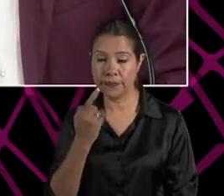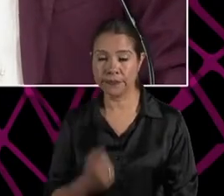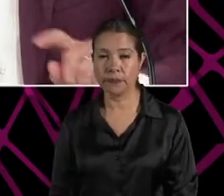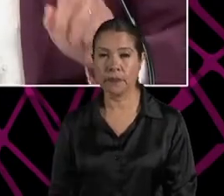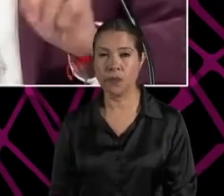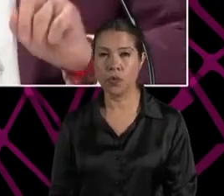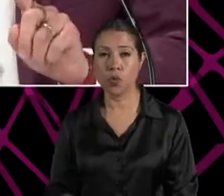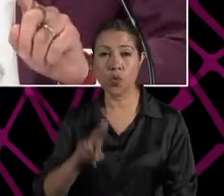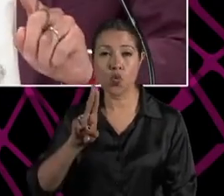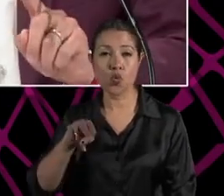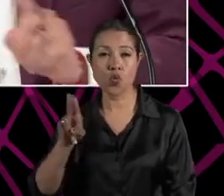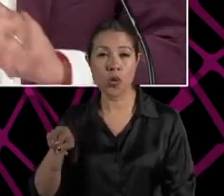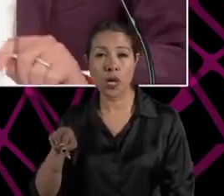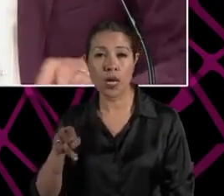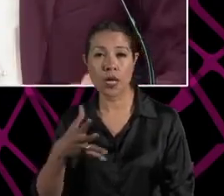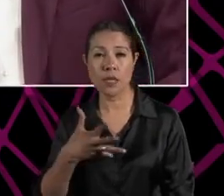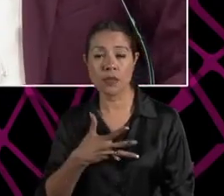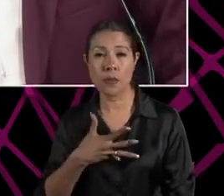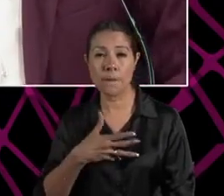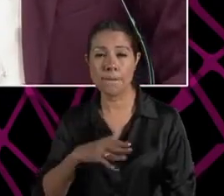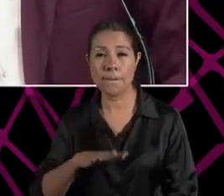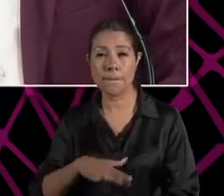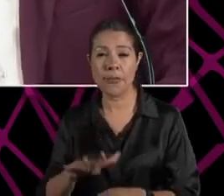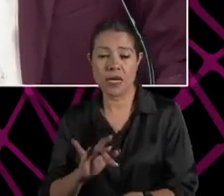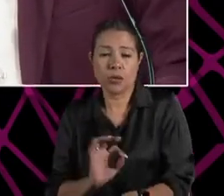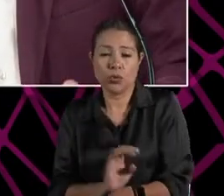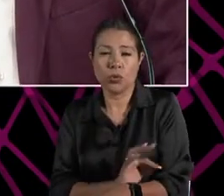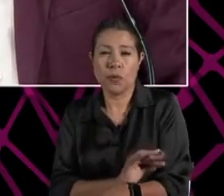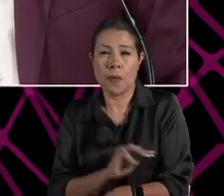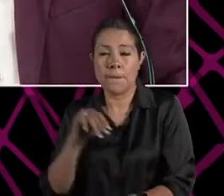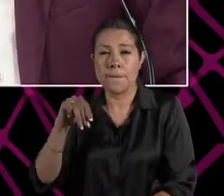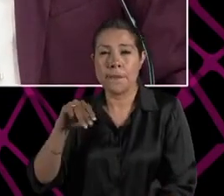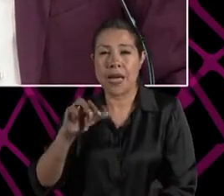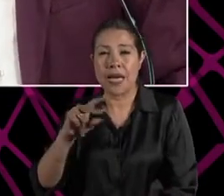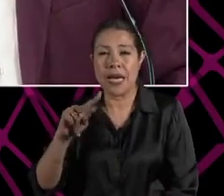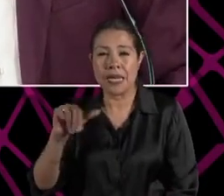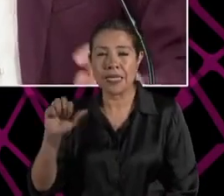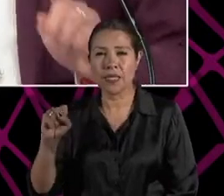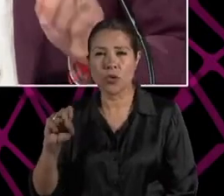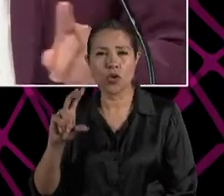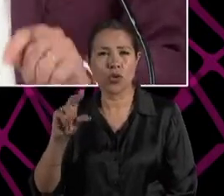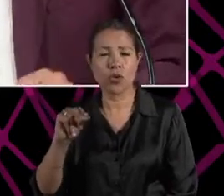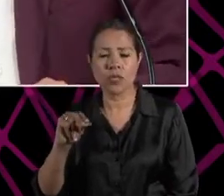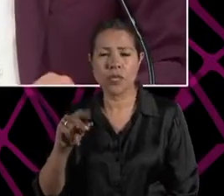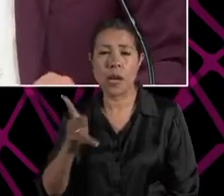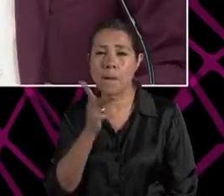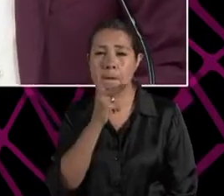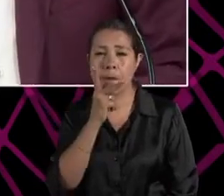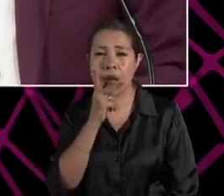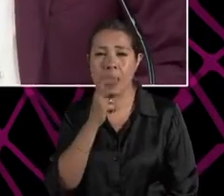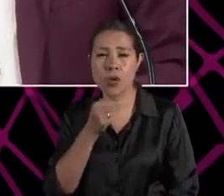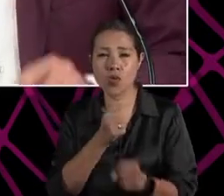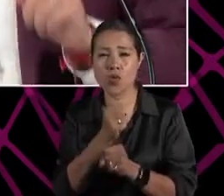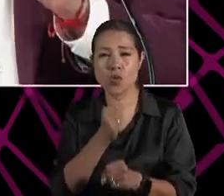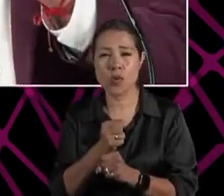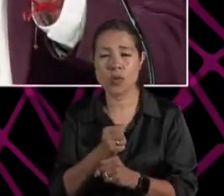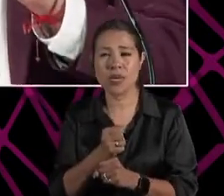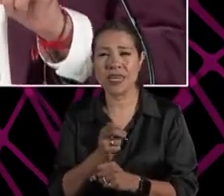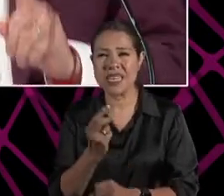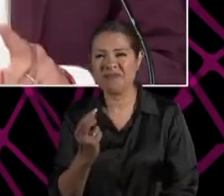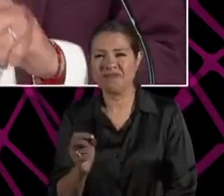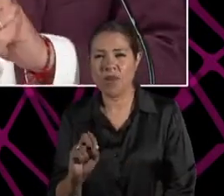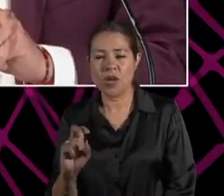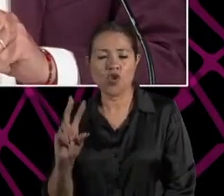Márquez. Nunca tuvimos gobernador más insensible que Miguel Márquez. No solo es el padre de la violencia, negó